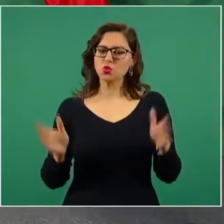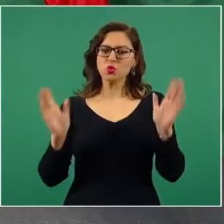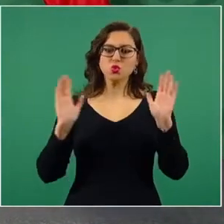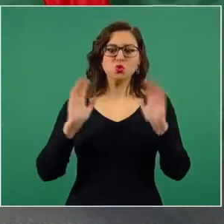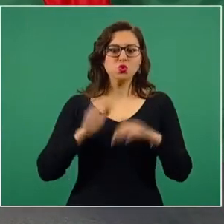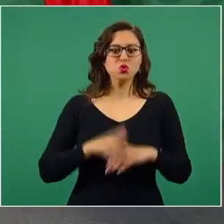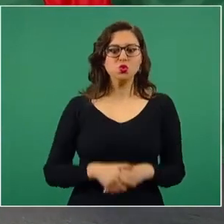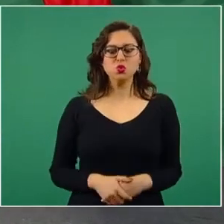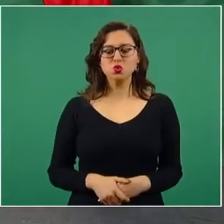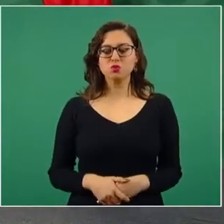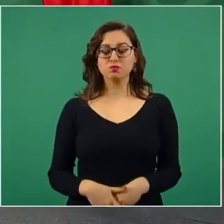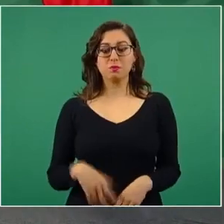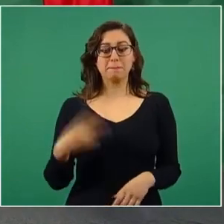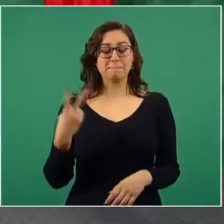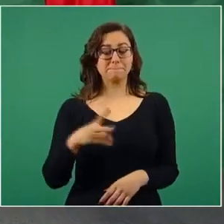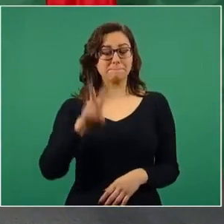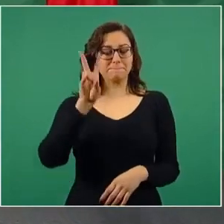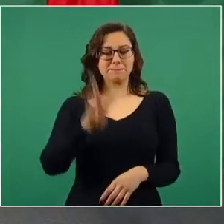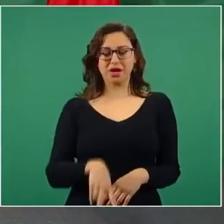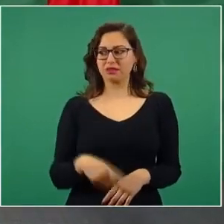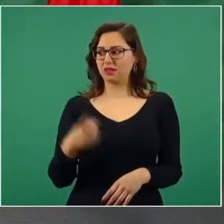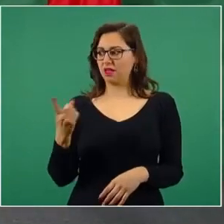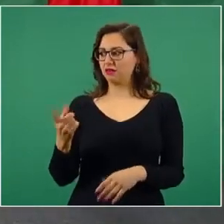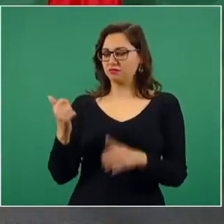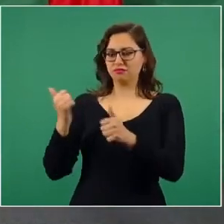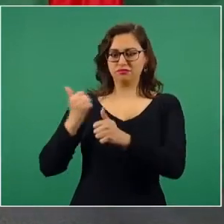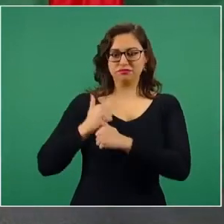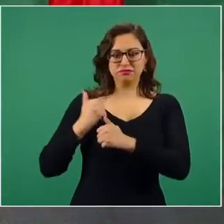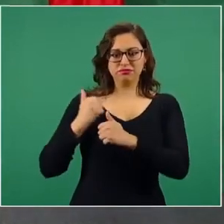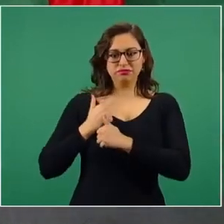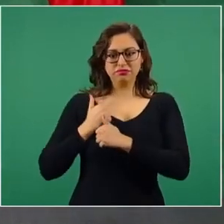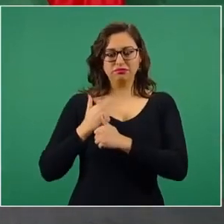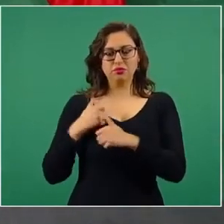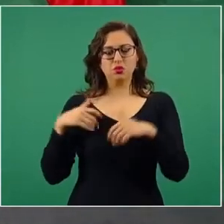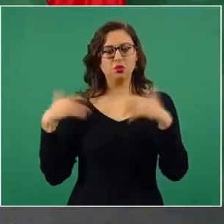el Ejército es una institución